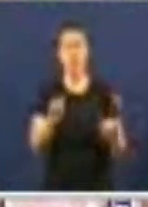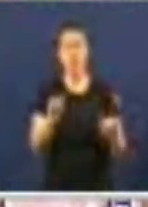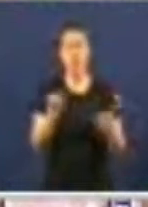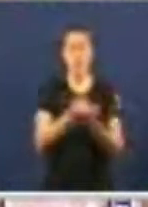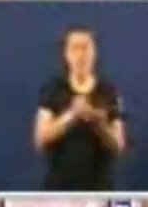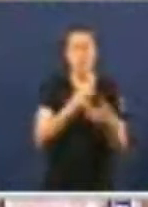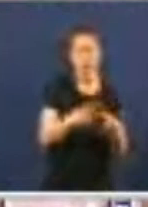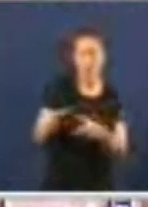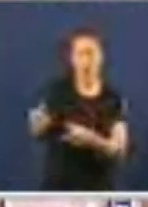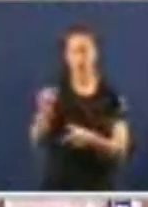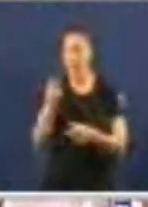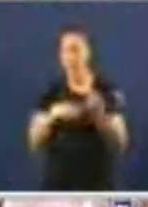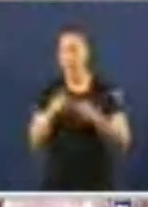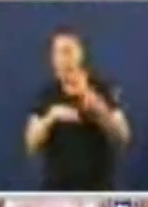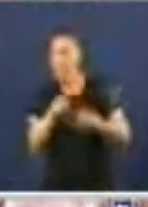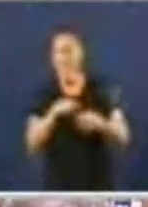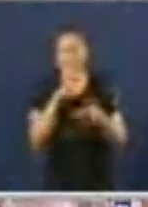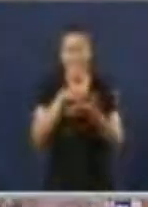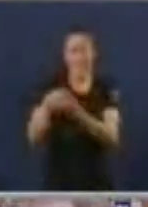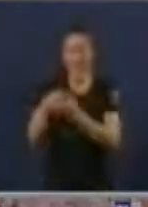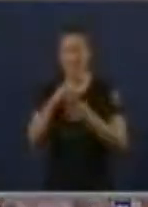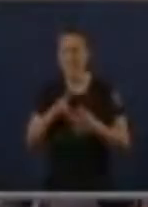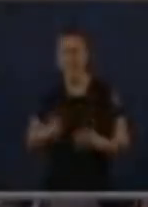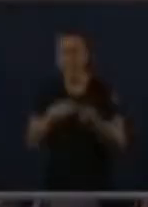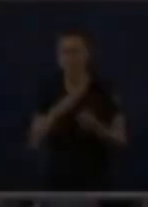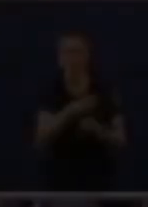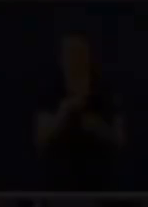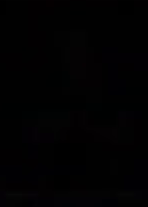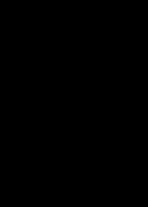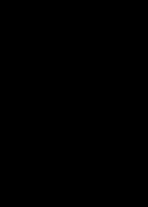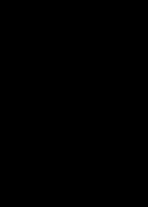nin a venta das centrais dos Xallas. Moitas grazas. Gracias, señora Pontón.